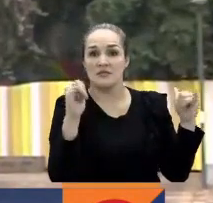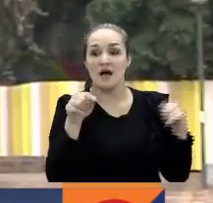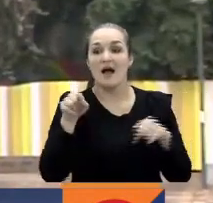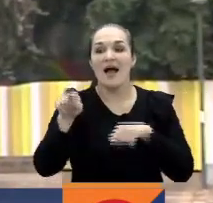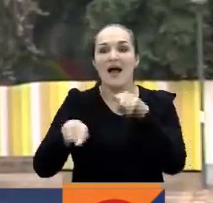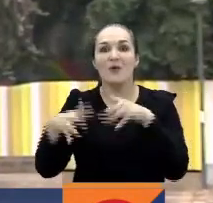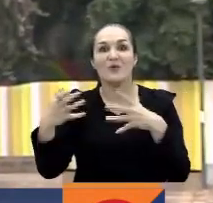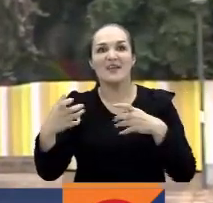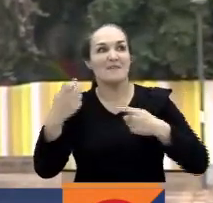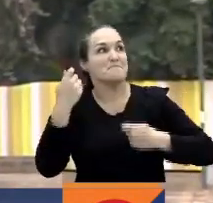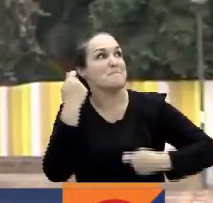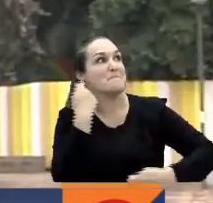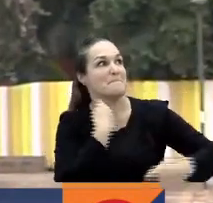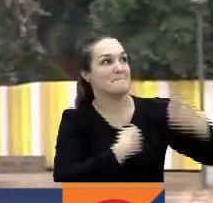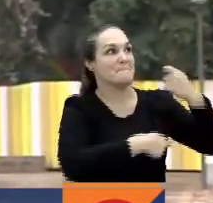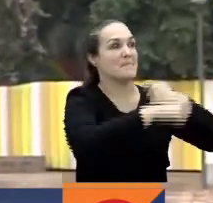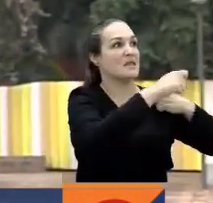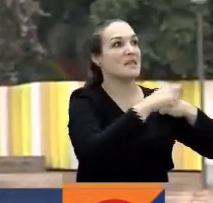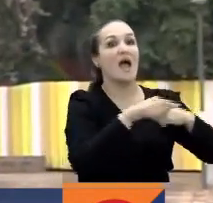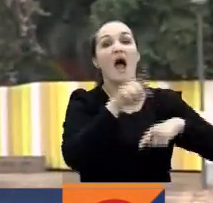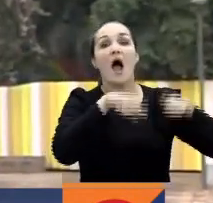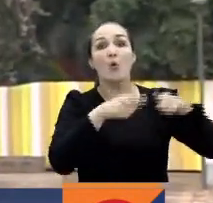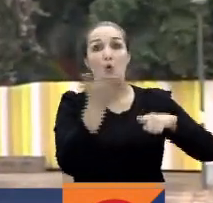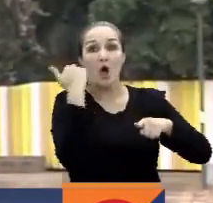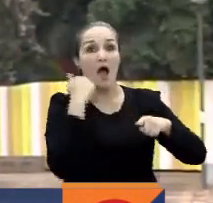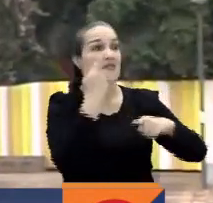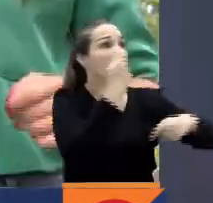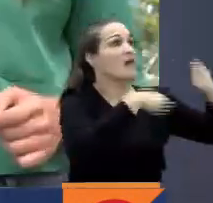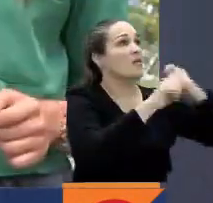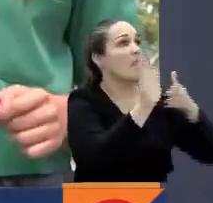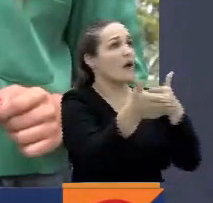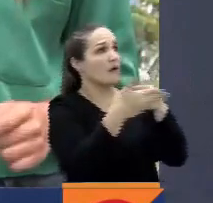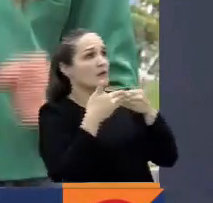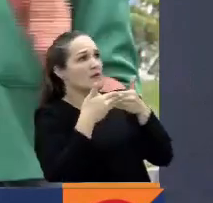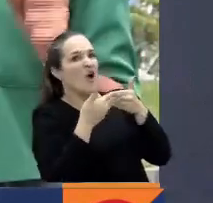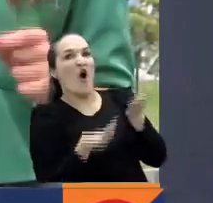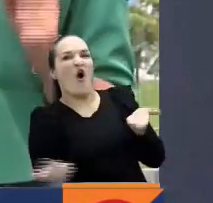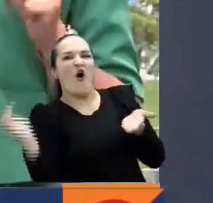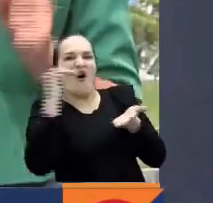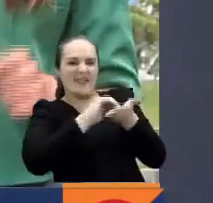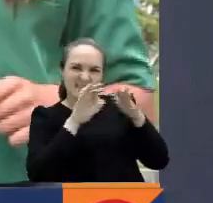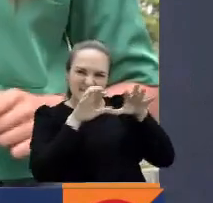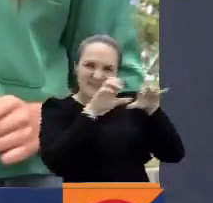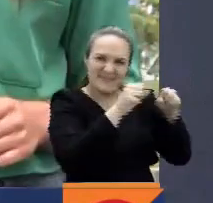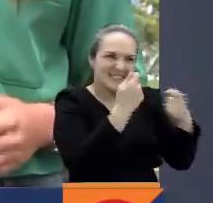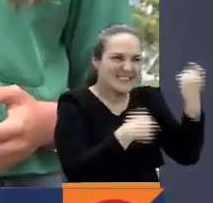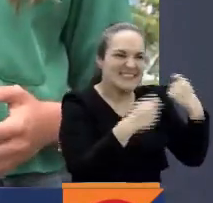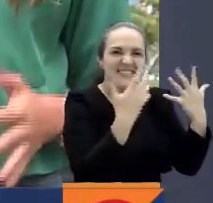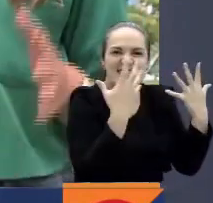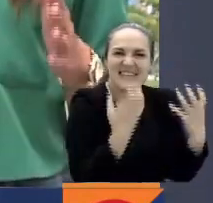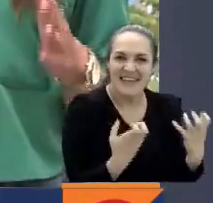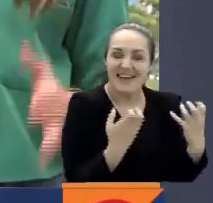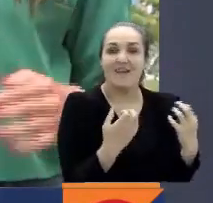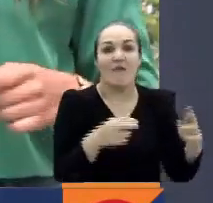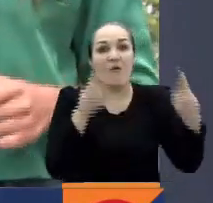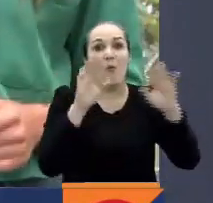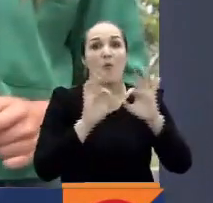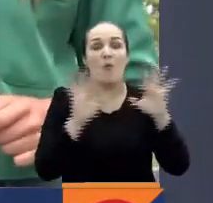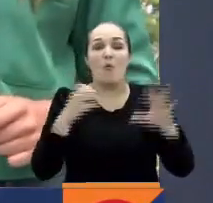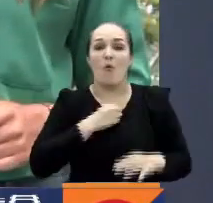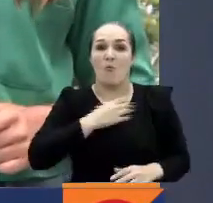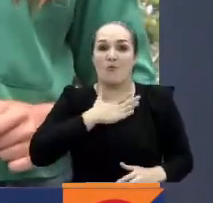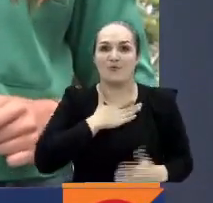sus mercados y otros para reconquistarlos. Pero eso sí, en algo que sí están de acuerdo todos es que esta es una oportunidad para la